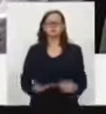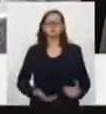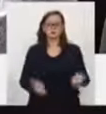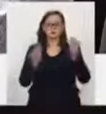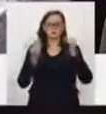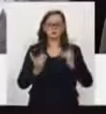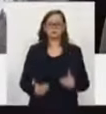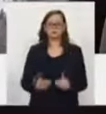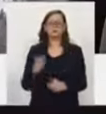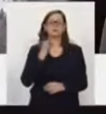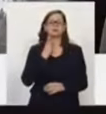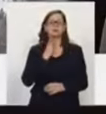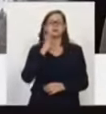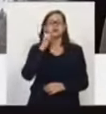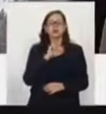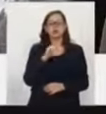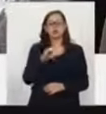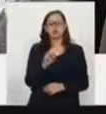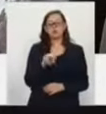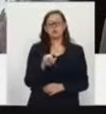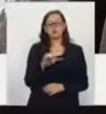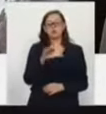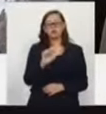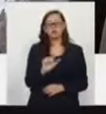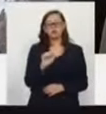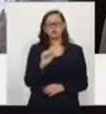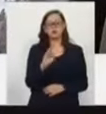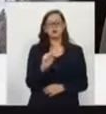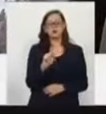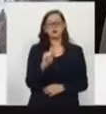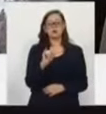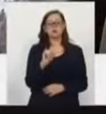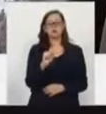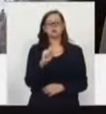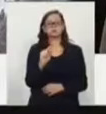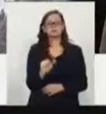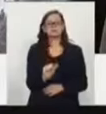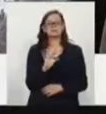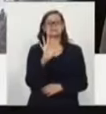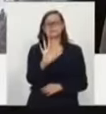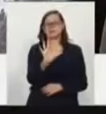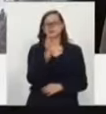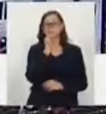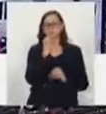Palabra la diputada Mónica Bautista Rodríguez por 5 minutos.